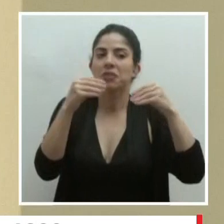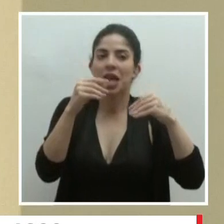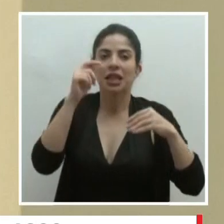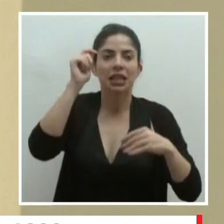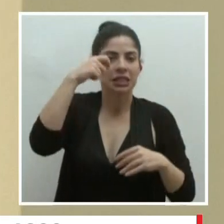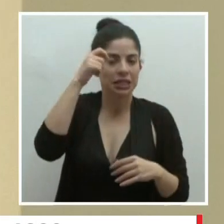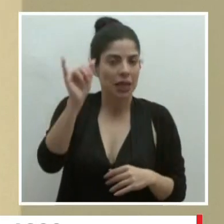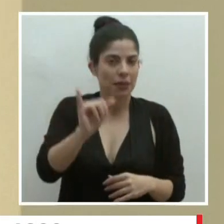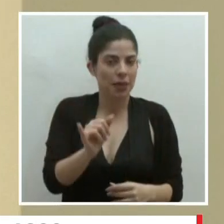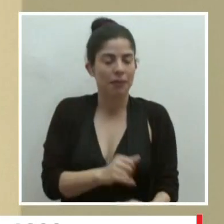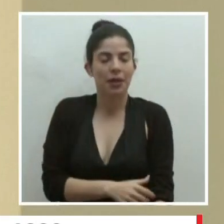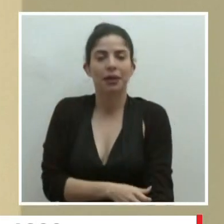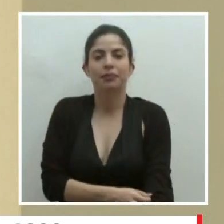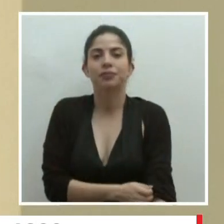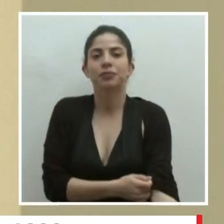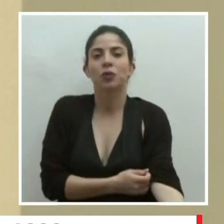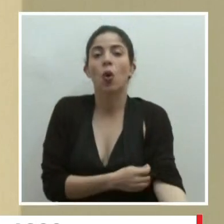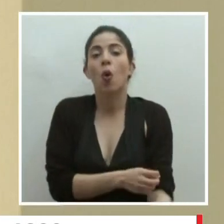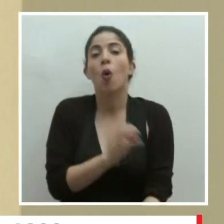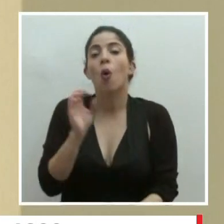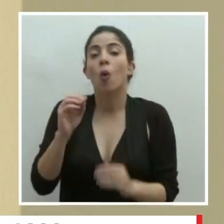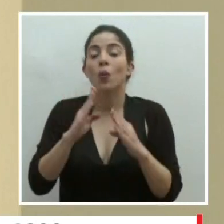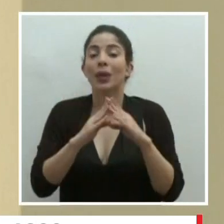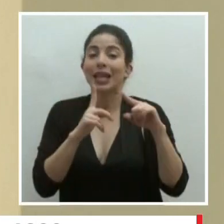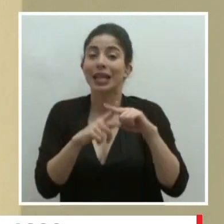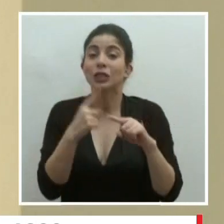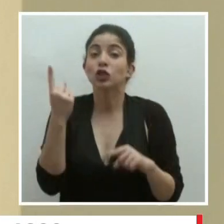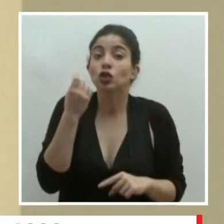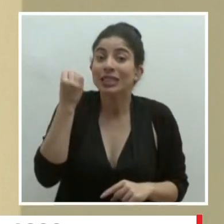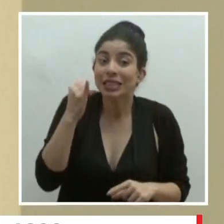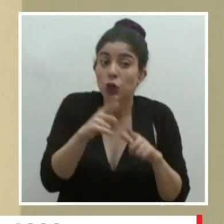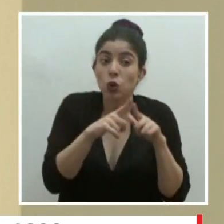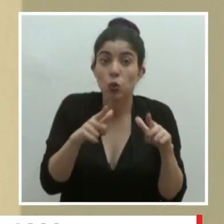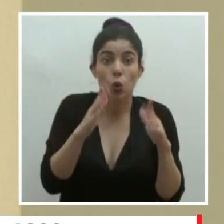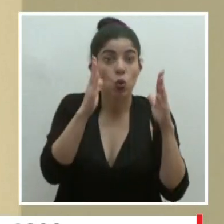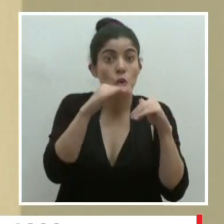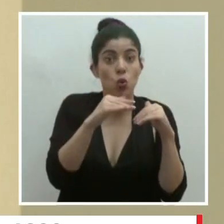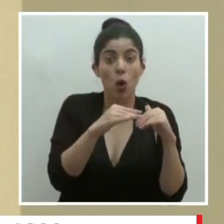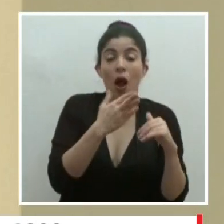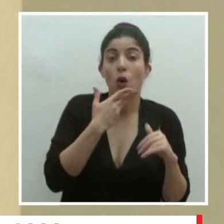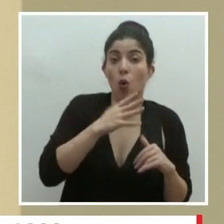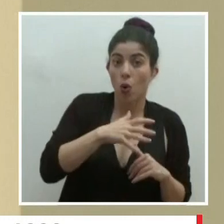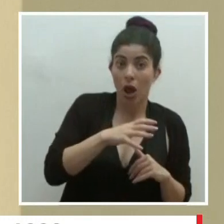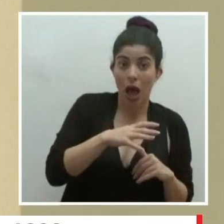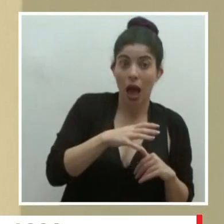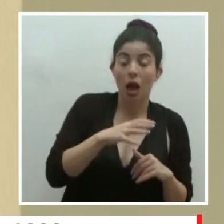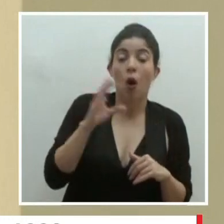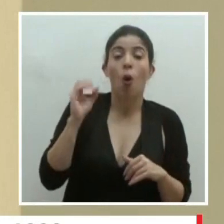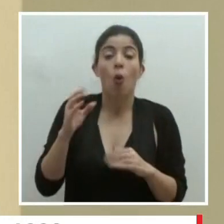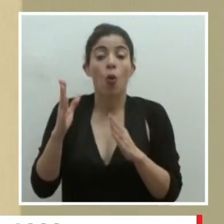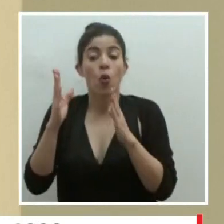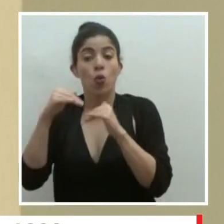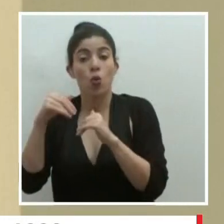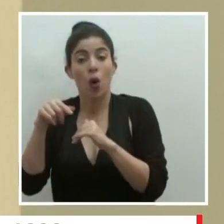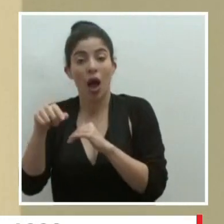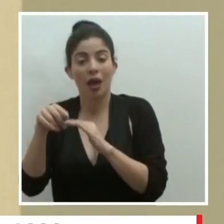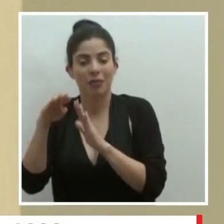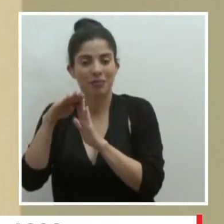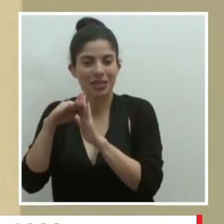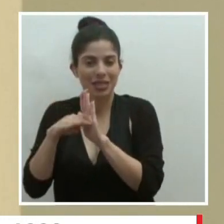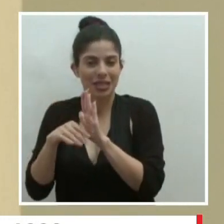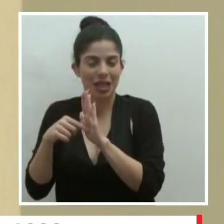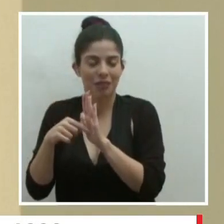cines o iglesias en los lugares que no tengamos alerta naranja, o bien que no exista esta situación de